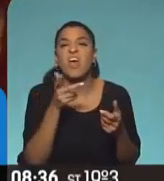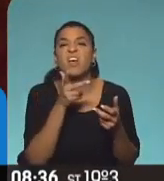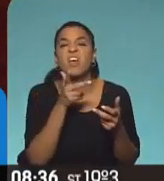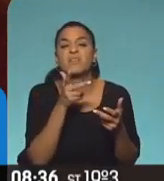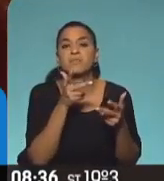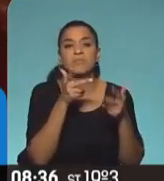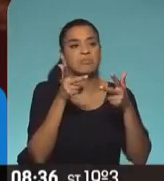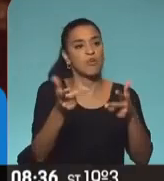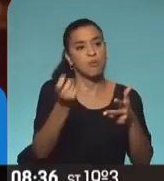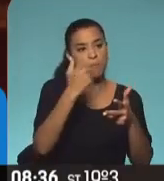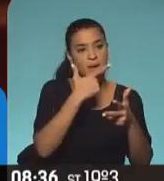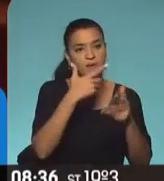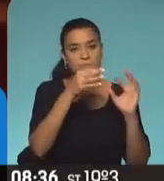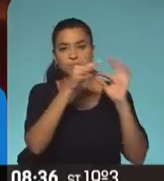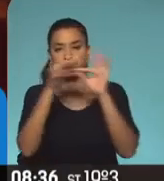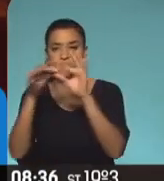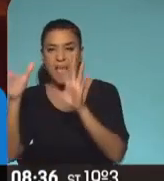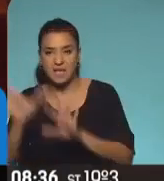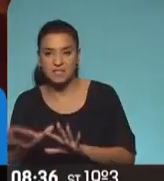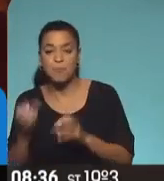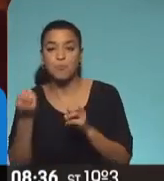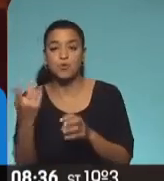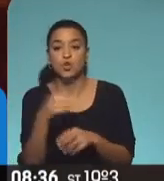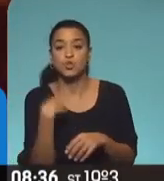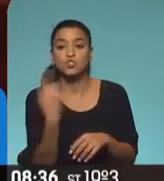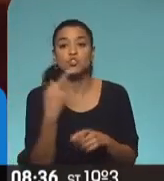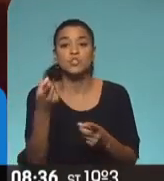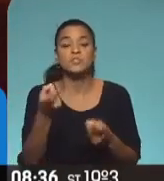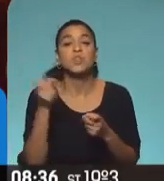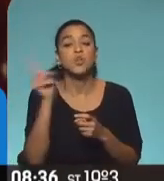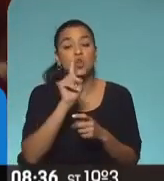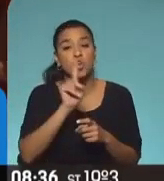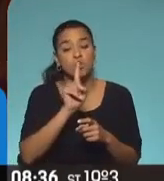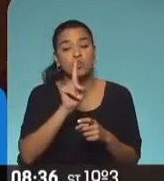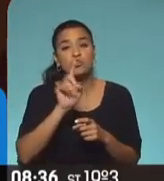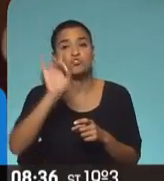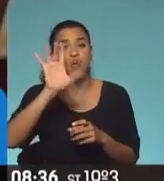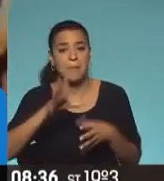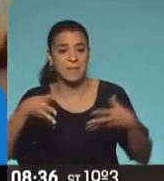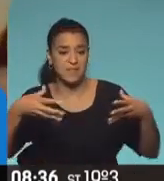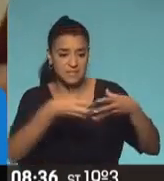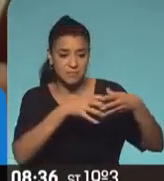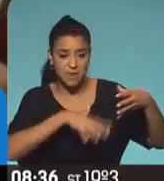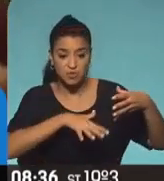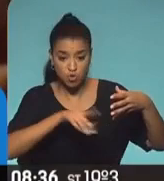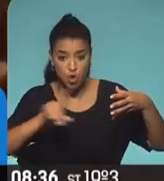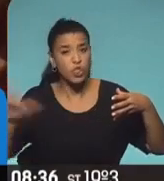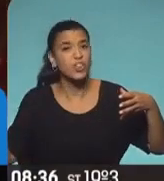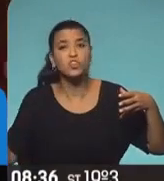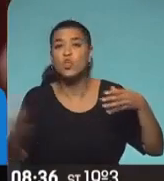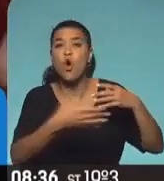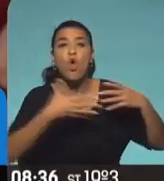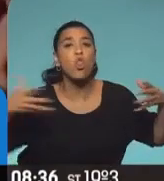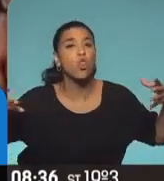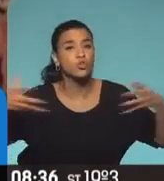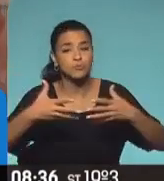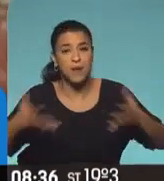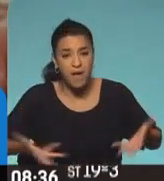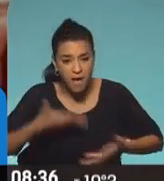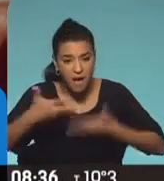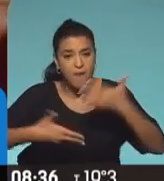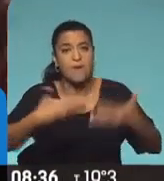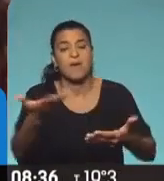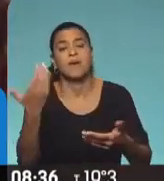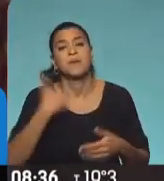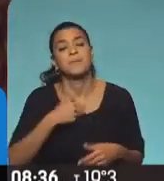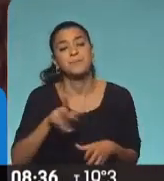el actual presidente de los argentinos porque necesitamos no solamente este espacio necesitamos de todos para sacar la argentina del lugar donde está el bloque